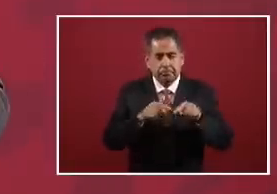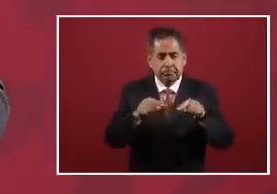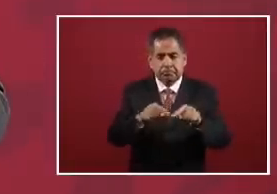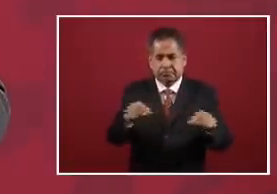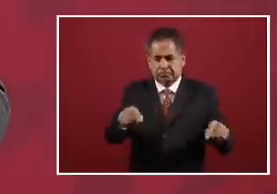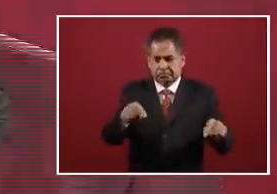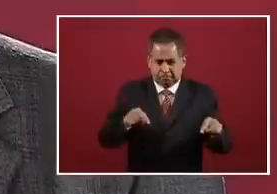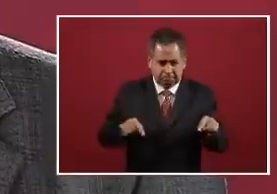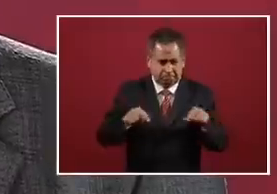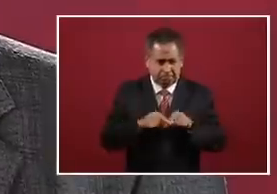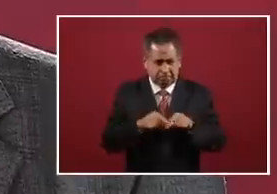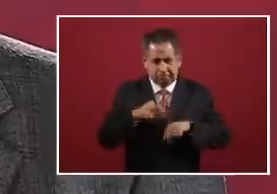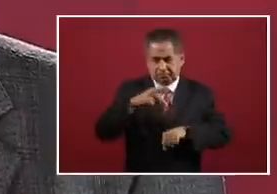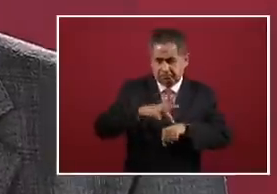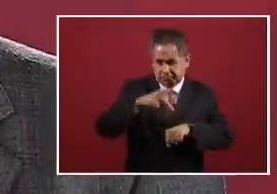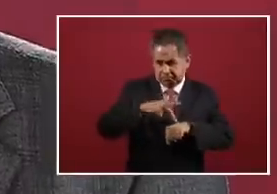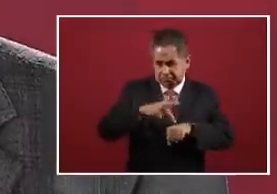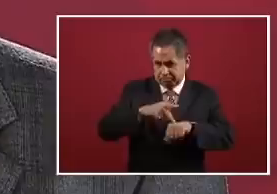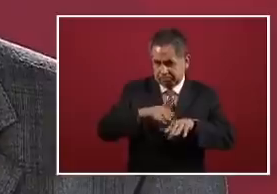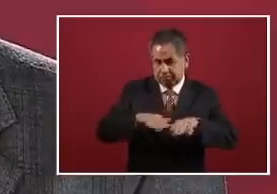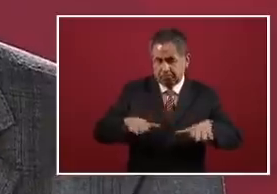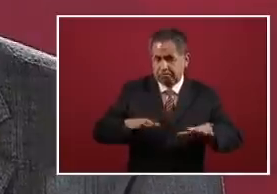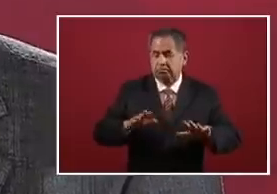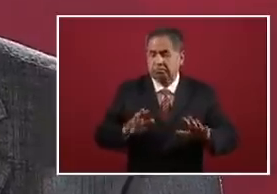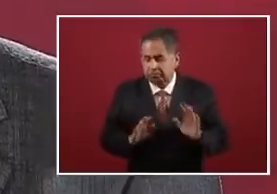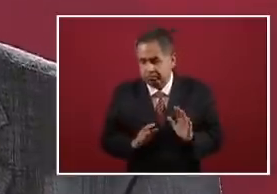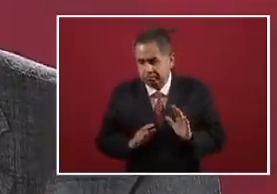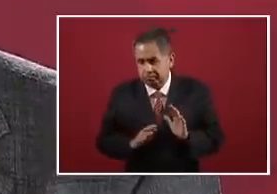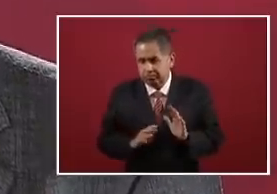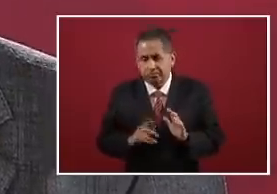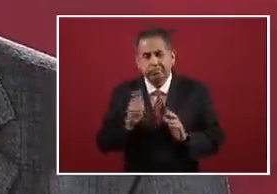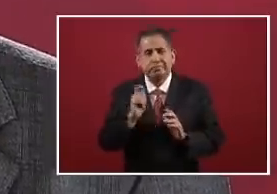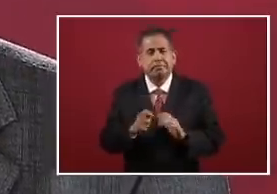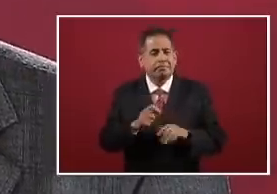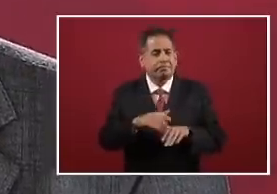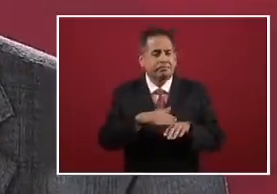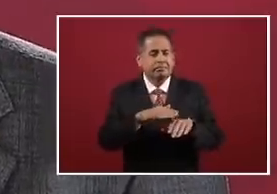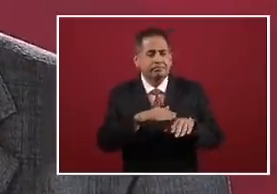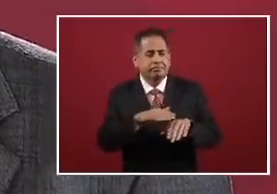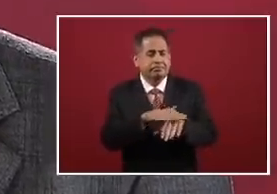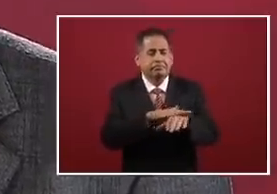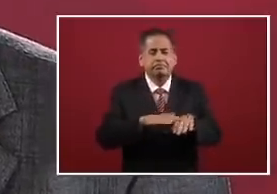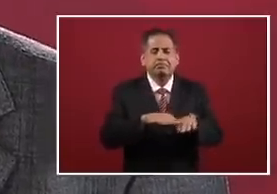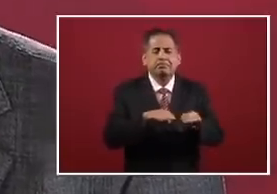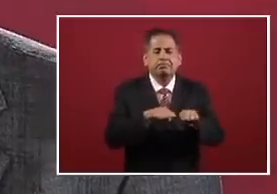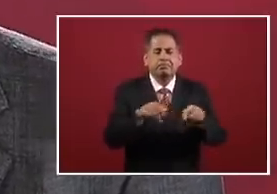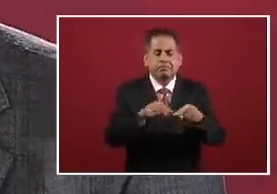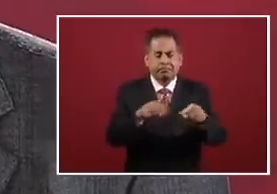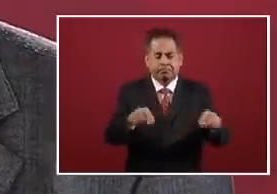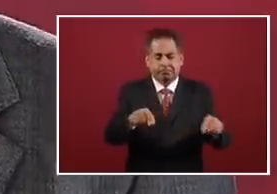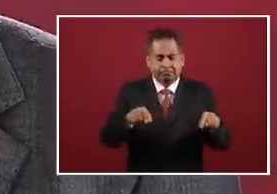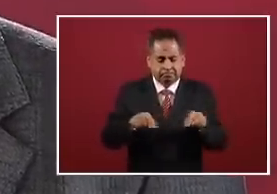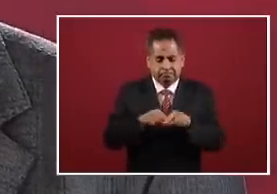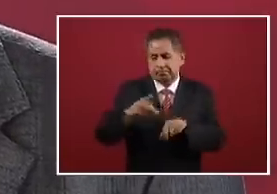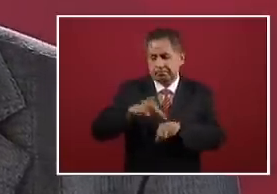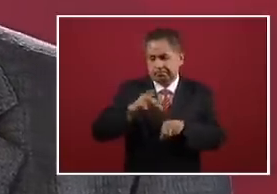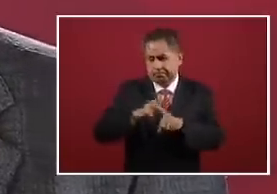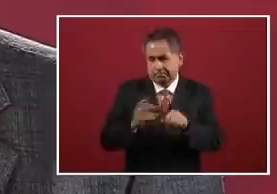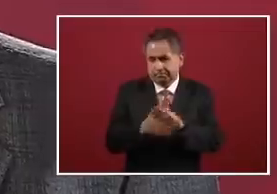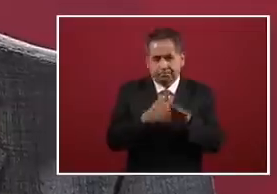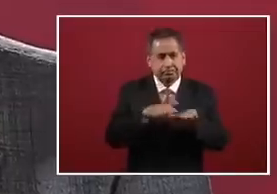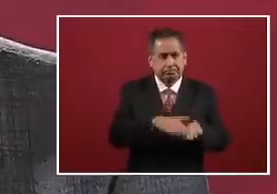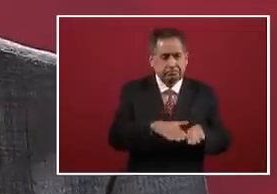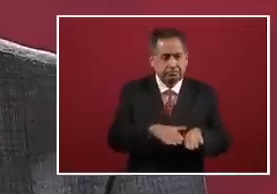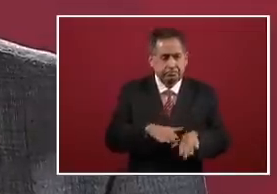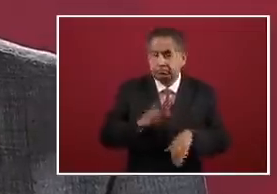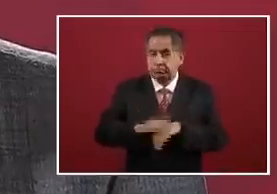lo que iba a ser la terminal. Está, digamos, la base de la cimentación. Es todo lo que